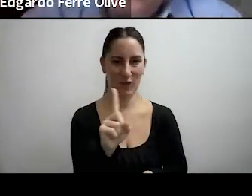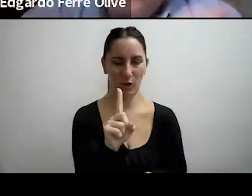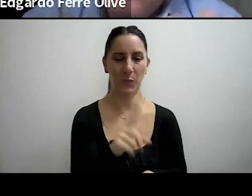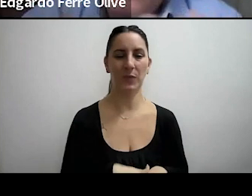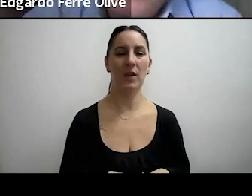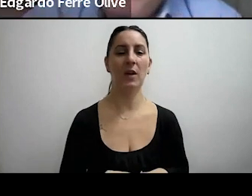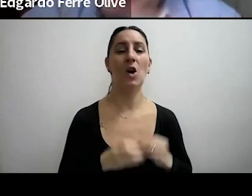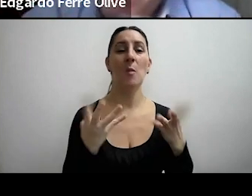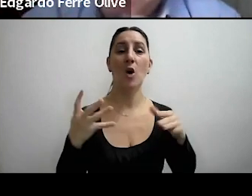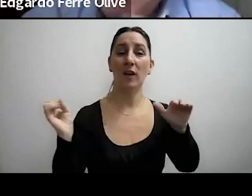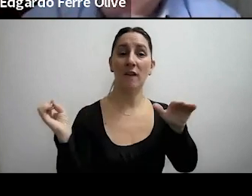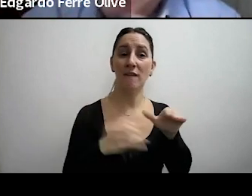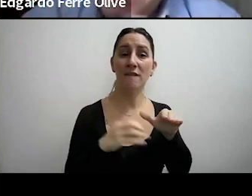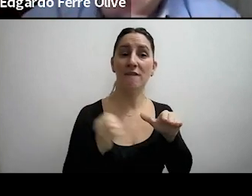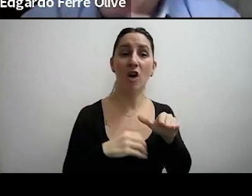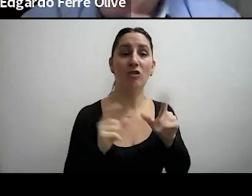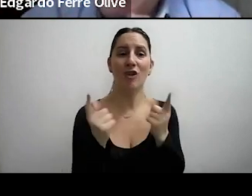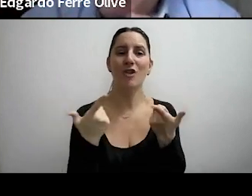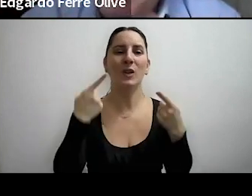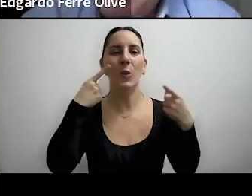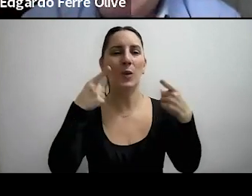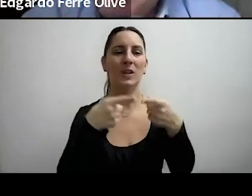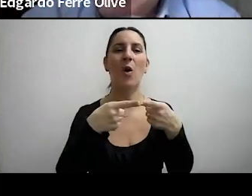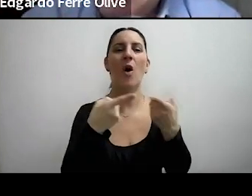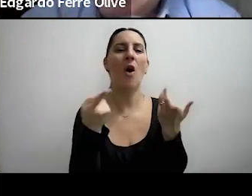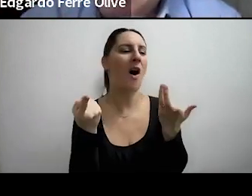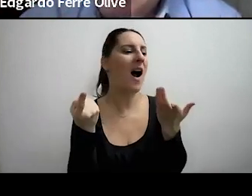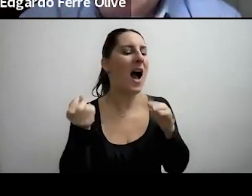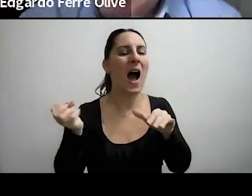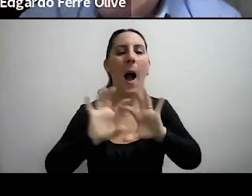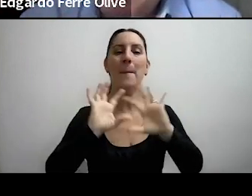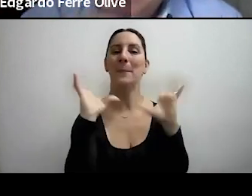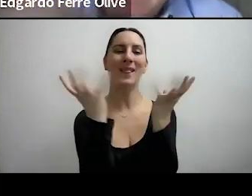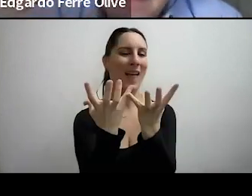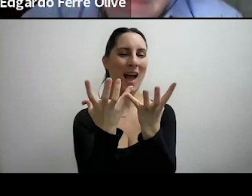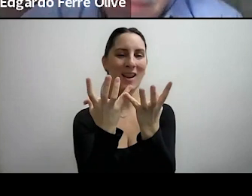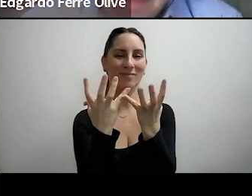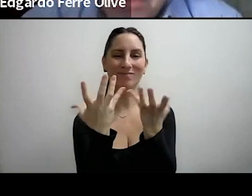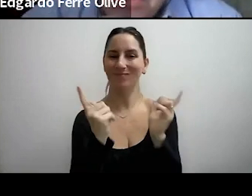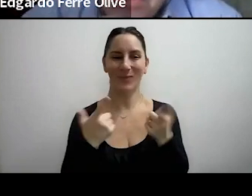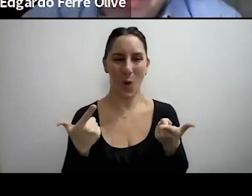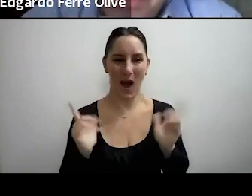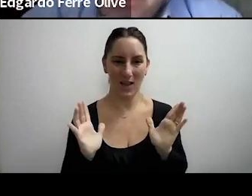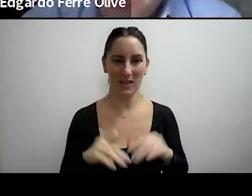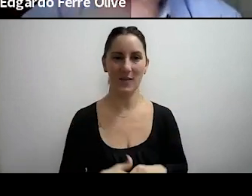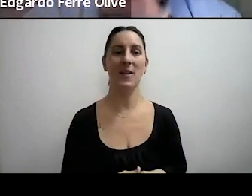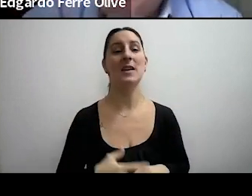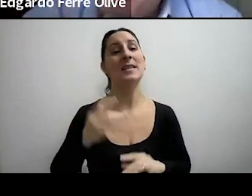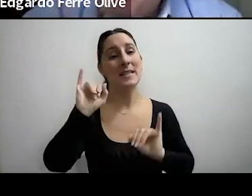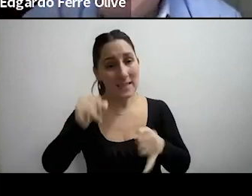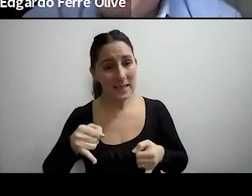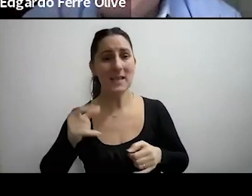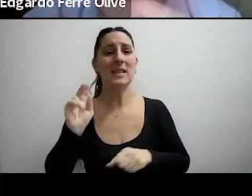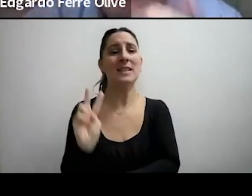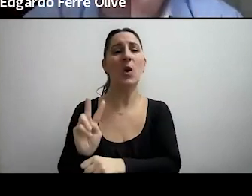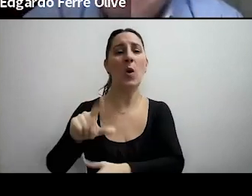los fondos no tienen un fin ambiental. No tienen ningún fin ambiental. Tiene un fin sí de sistema de seguridad social, pero básicamente van fondos que